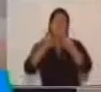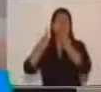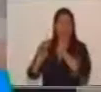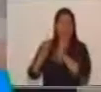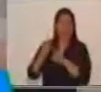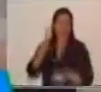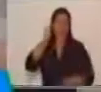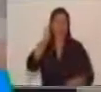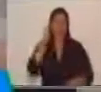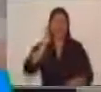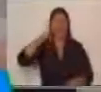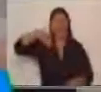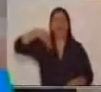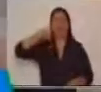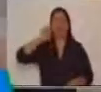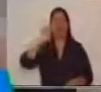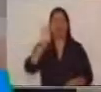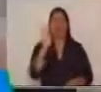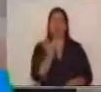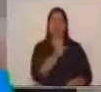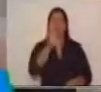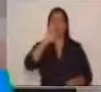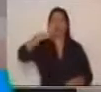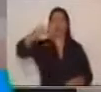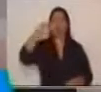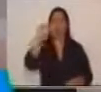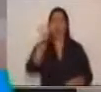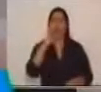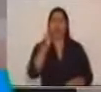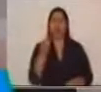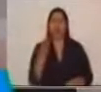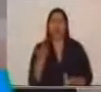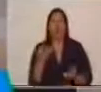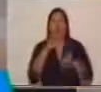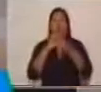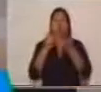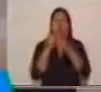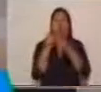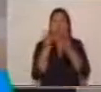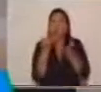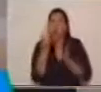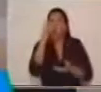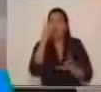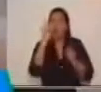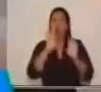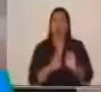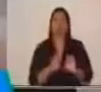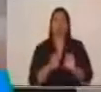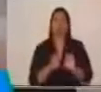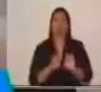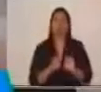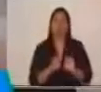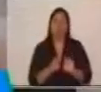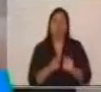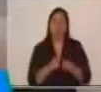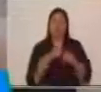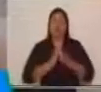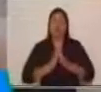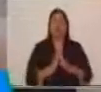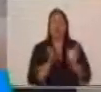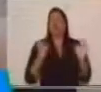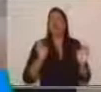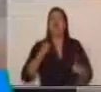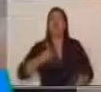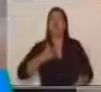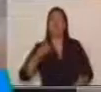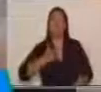héroes contadas por parte de un autor. Hablamos de un género lírico que es subjetivo, una expresión de sentimientos, de